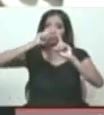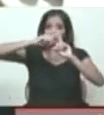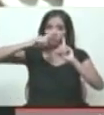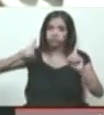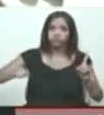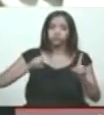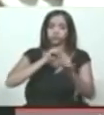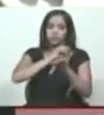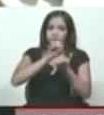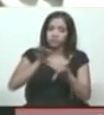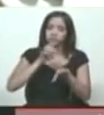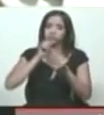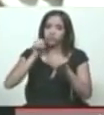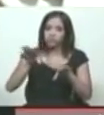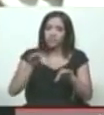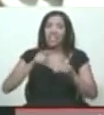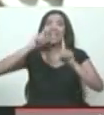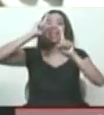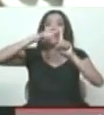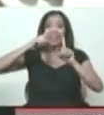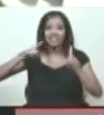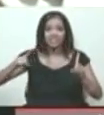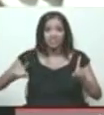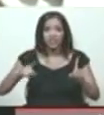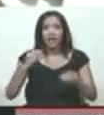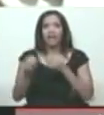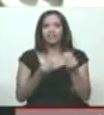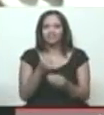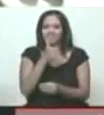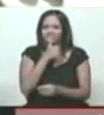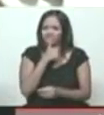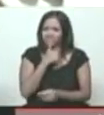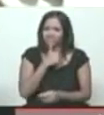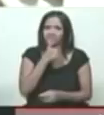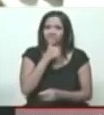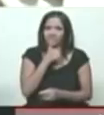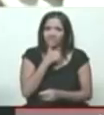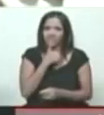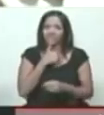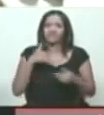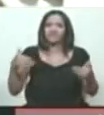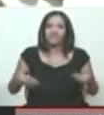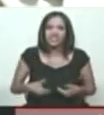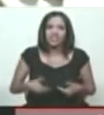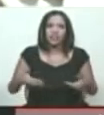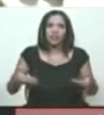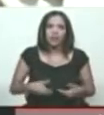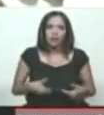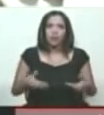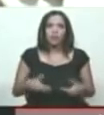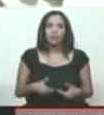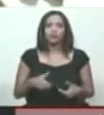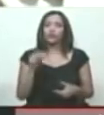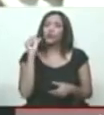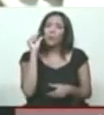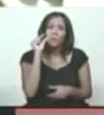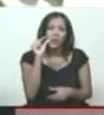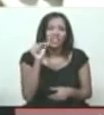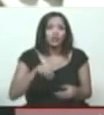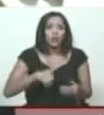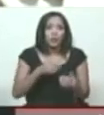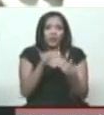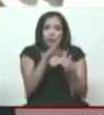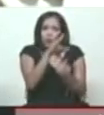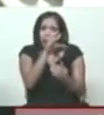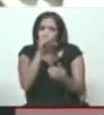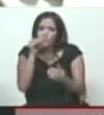carga, llevando electricidad, haciendo de tripas corazón, haciendo mucho, pero mucho, mucho con lo poquito que podemos sacar de